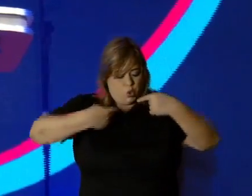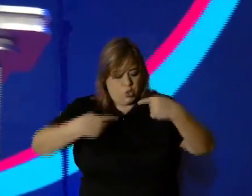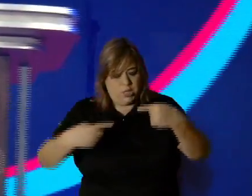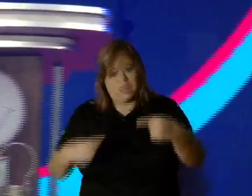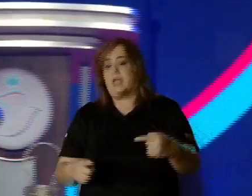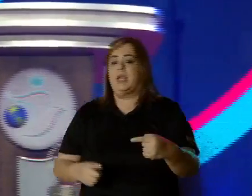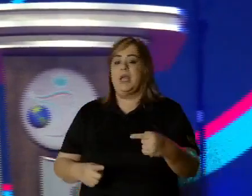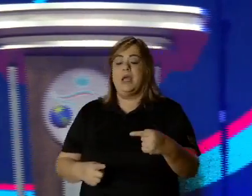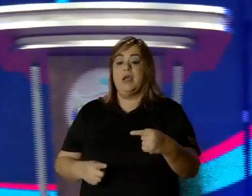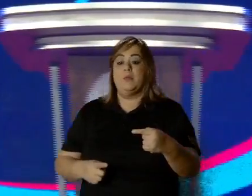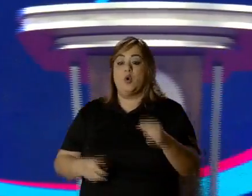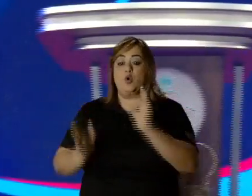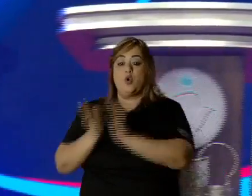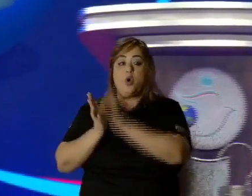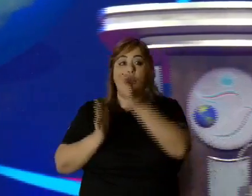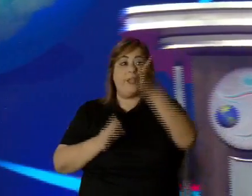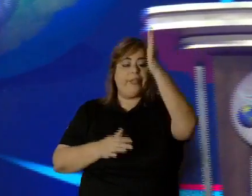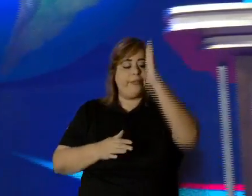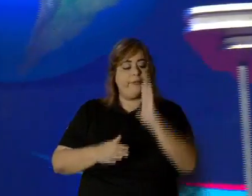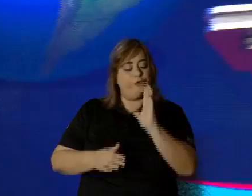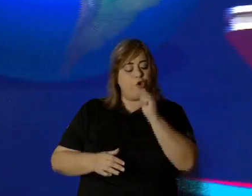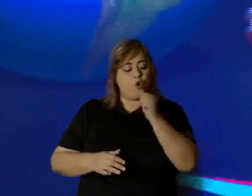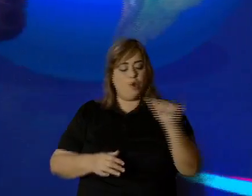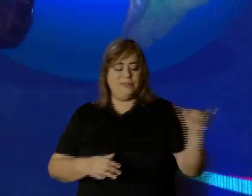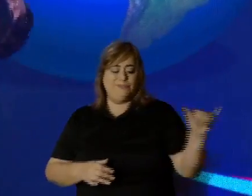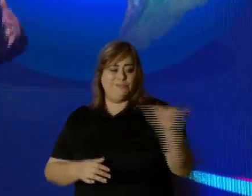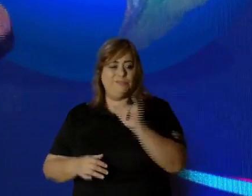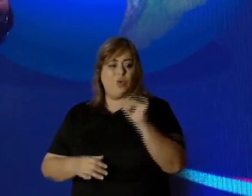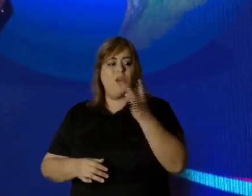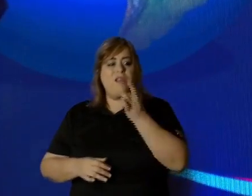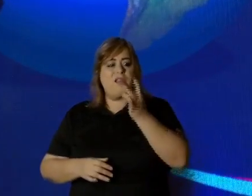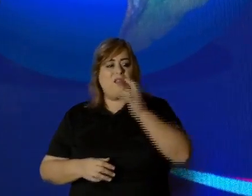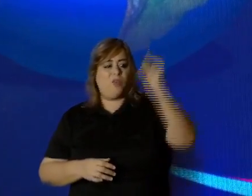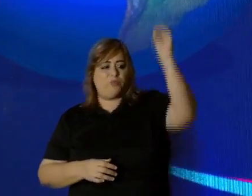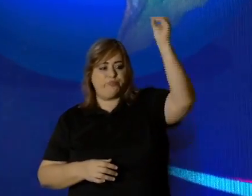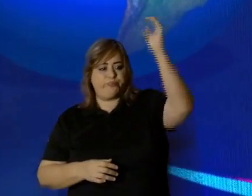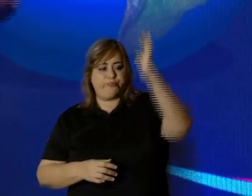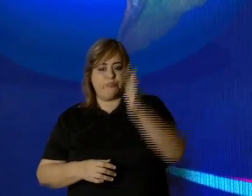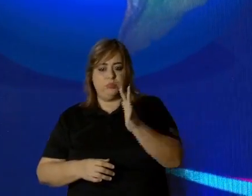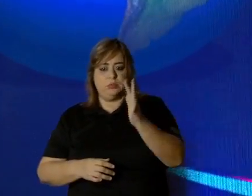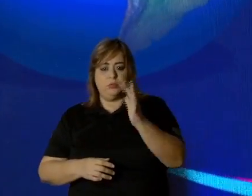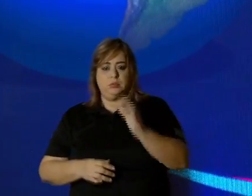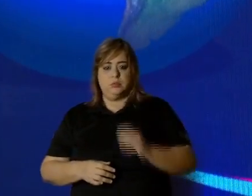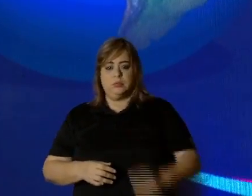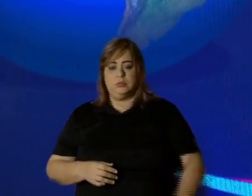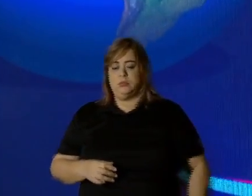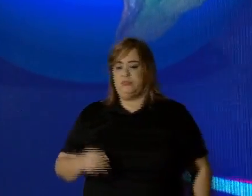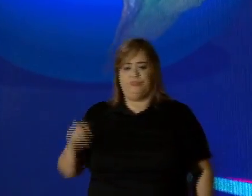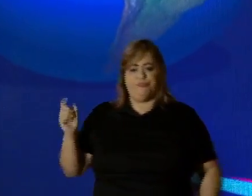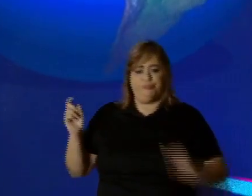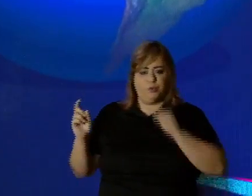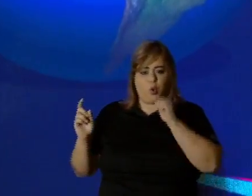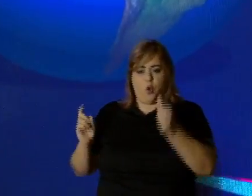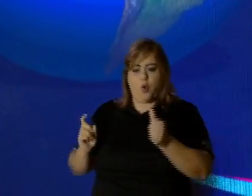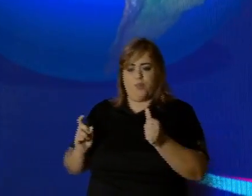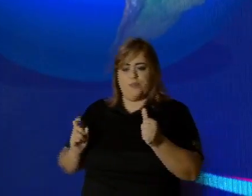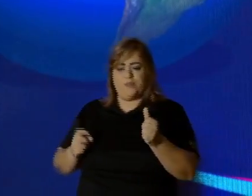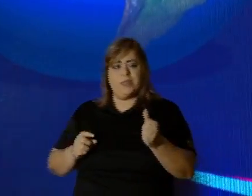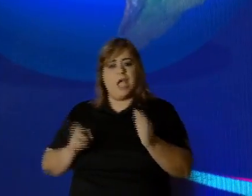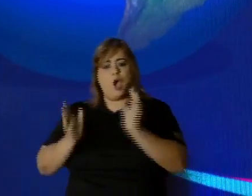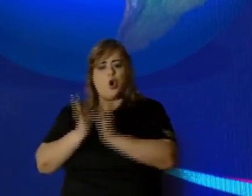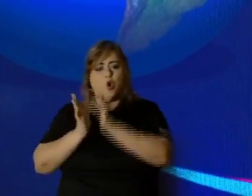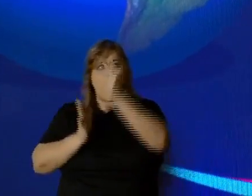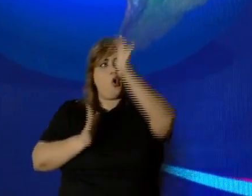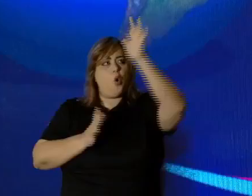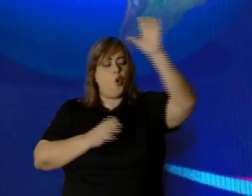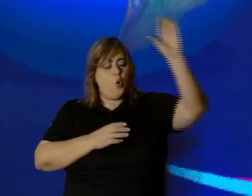luz, la gloria de Dios no es una persona que camina al lado tuyo, una aparición. No, no, la gloria de Dios